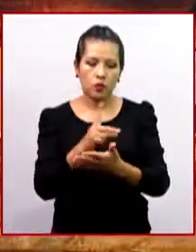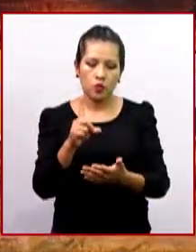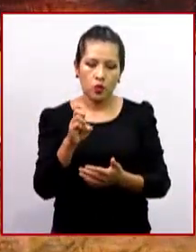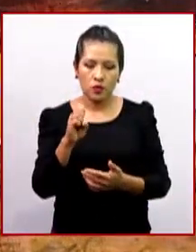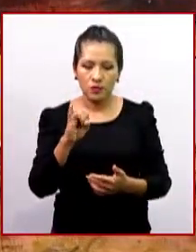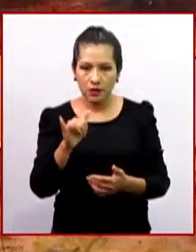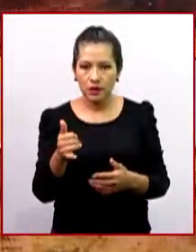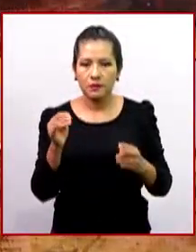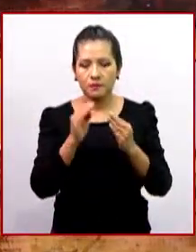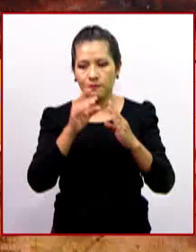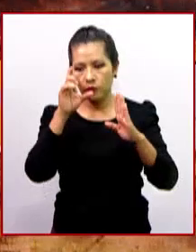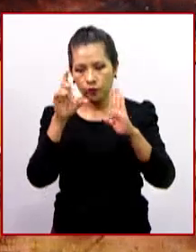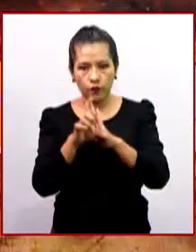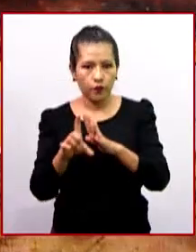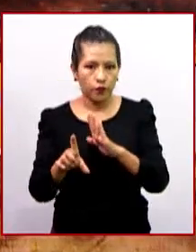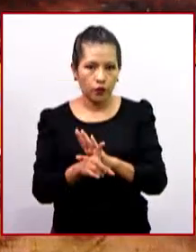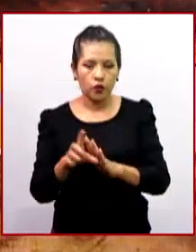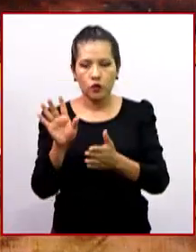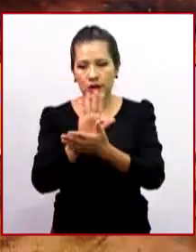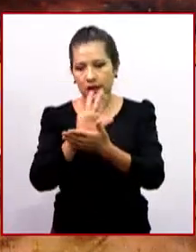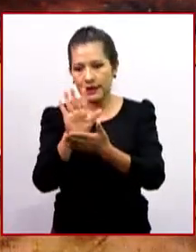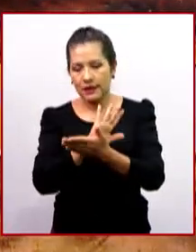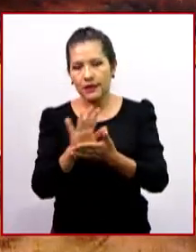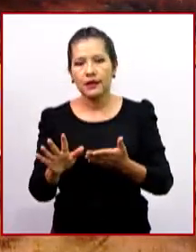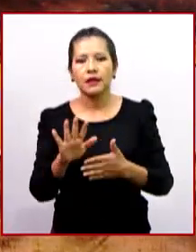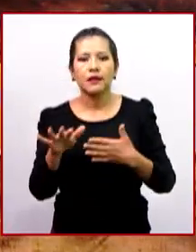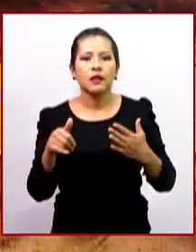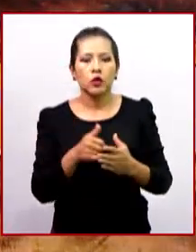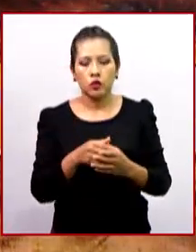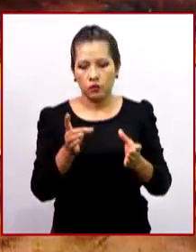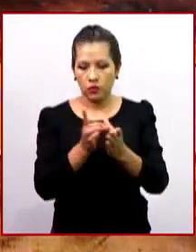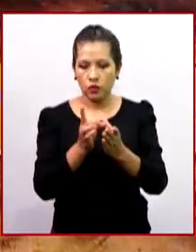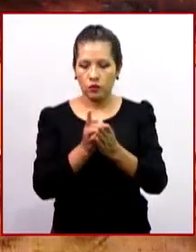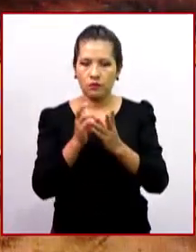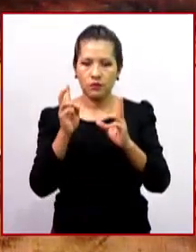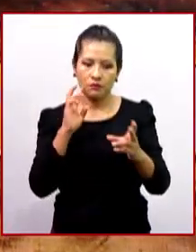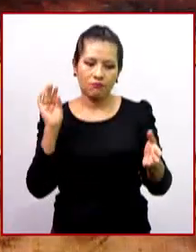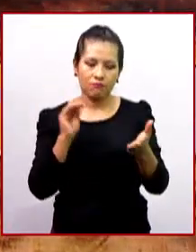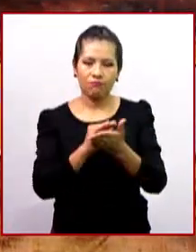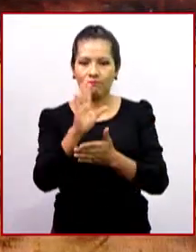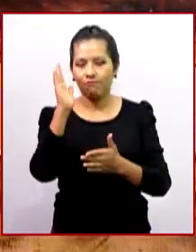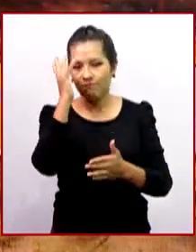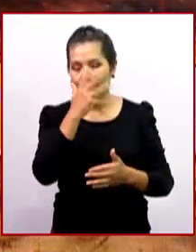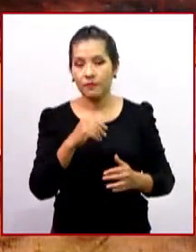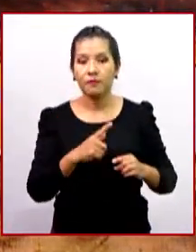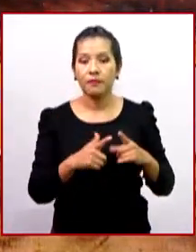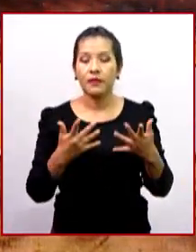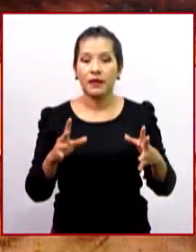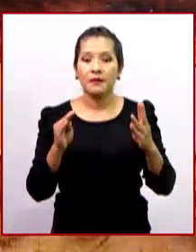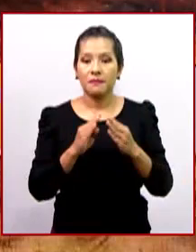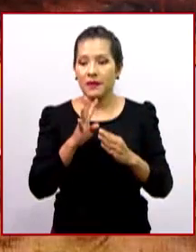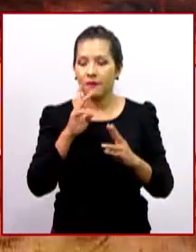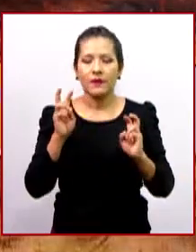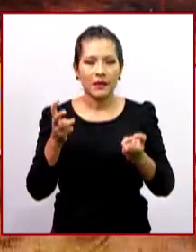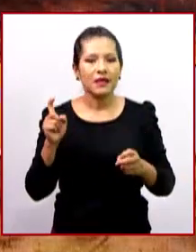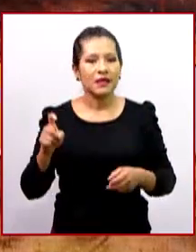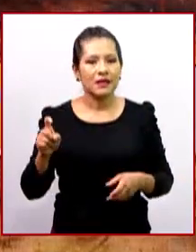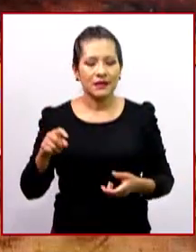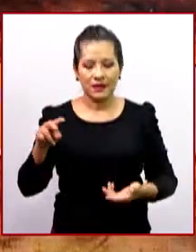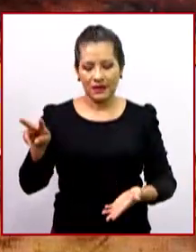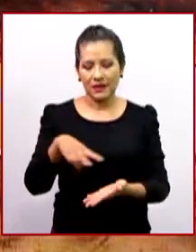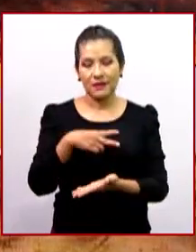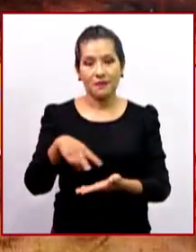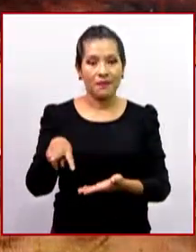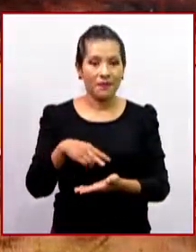de fotografía, de cine, de los documentales que son maravillosos y por supuesto tenemos que hablar de danza, que es otra de